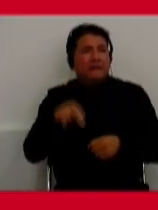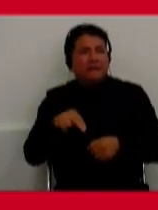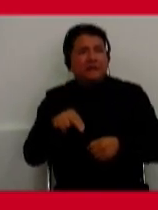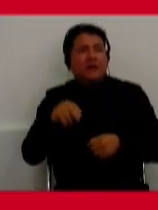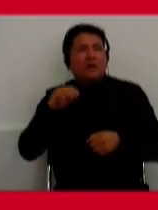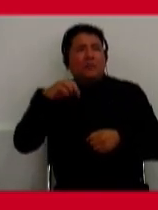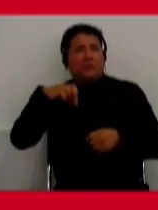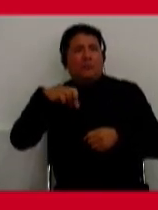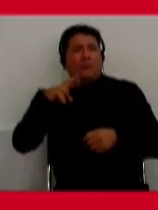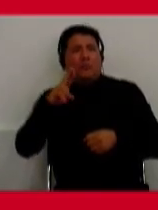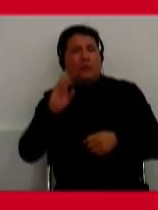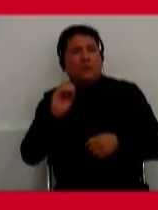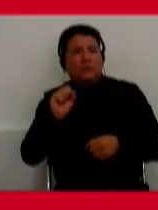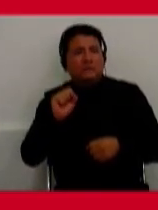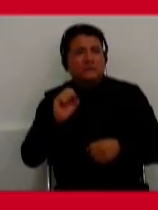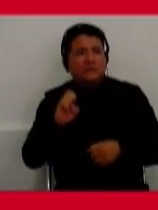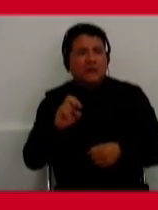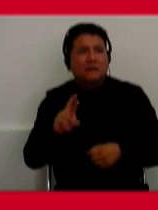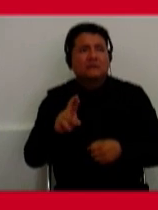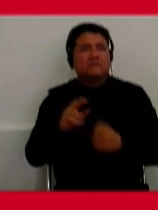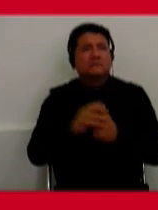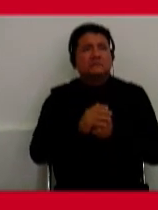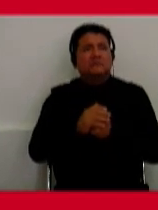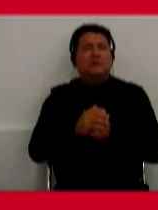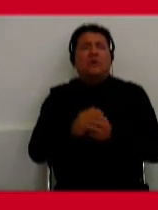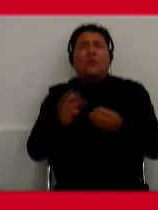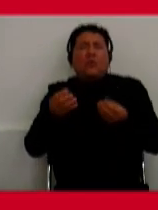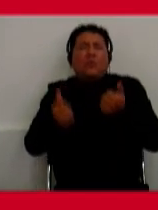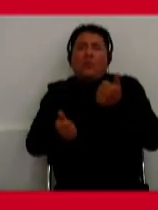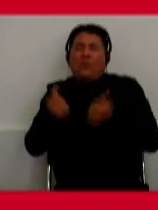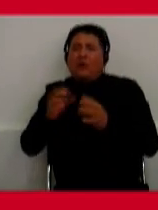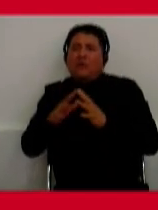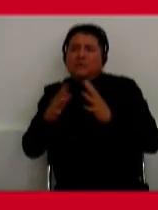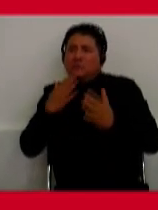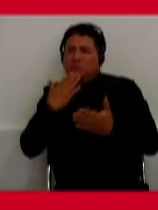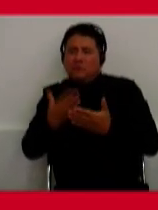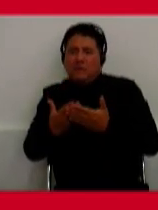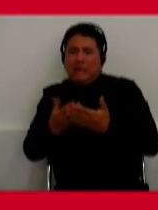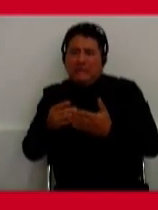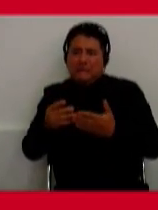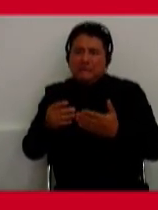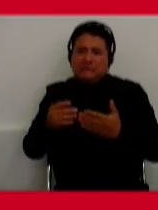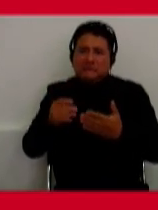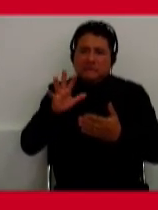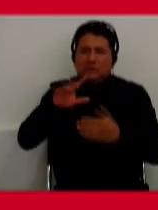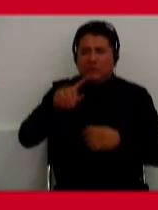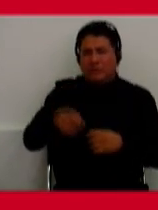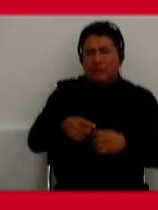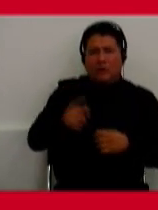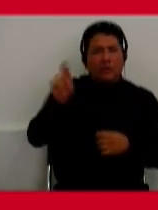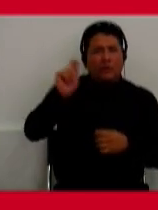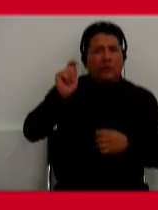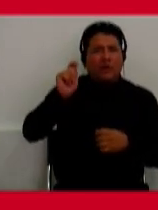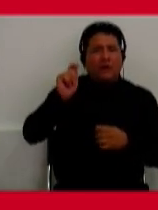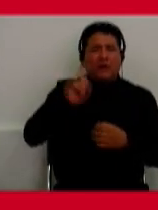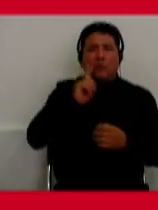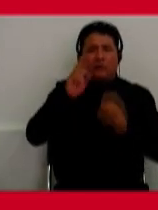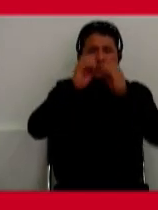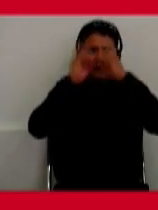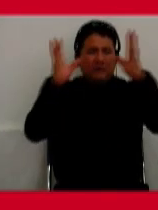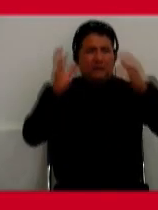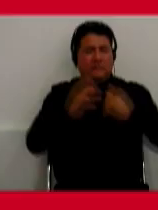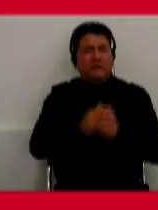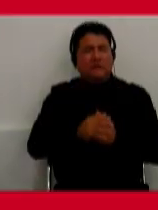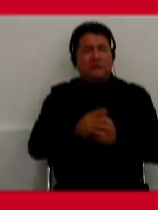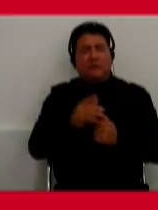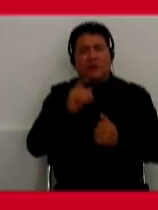esta consulta que podríamos hacer. ¿Cuán robusta puede ser la mina a 5.000 toneladas día? Otra pregunta que también nos hemos hecho,